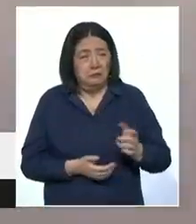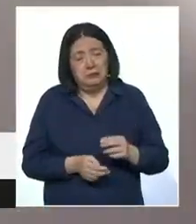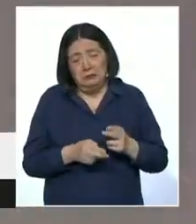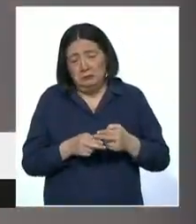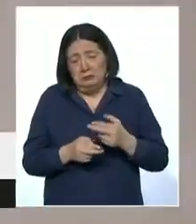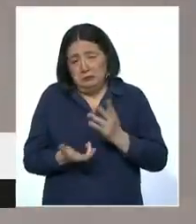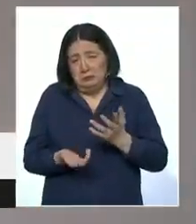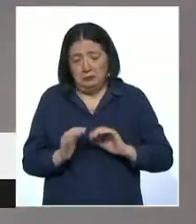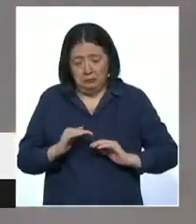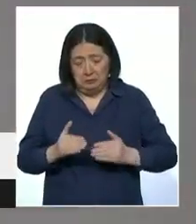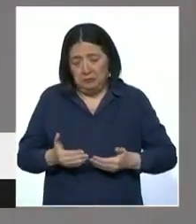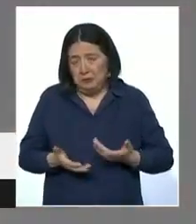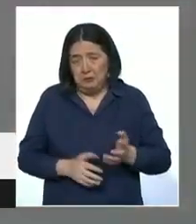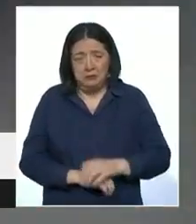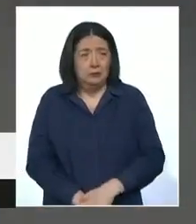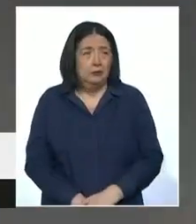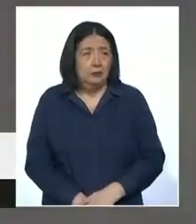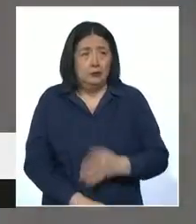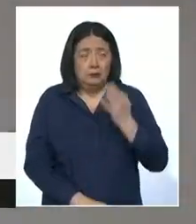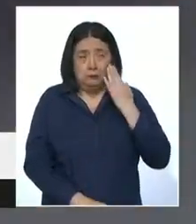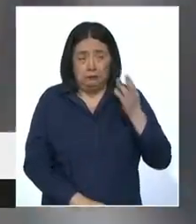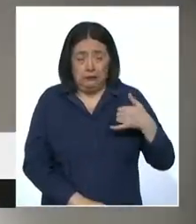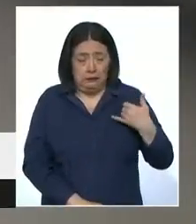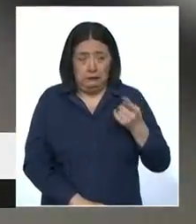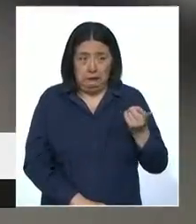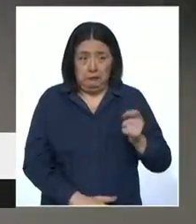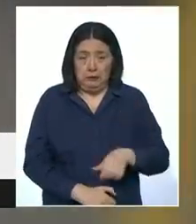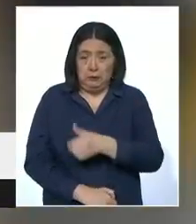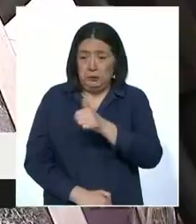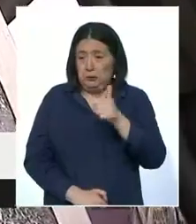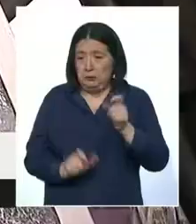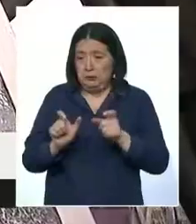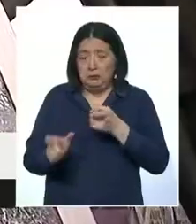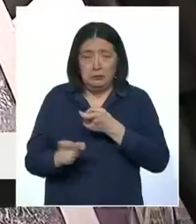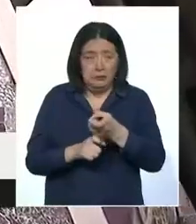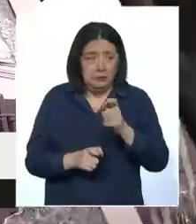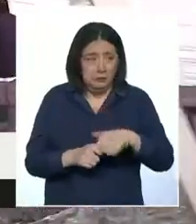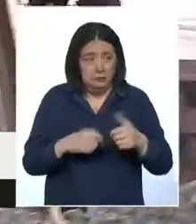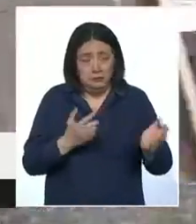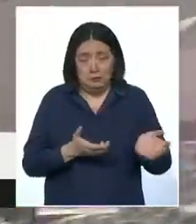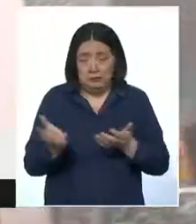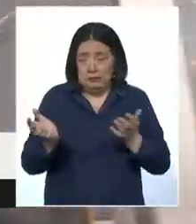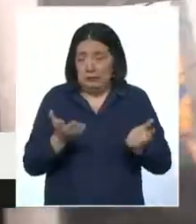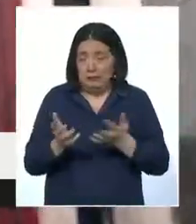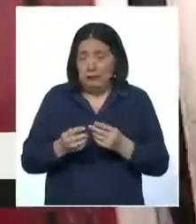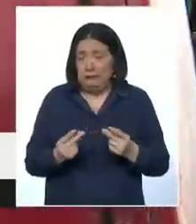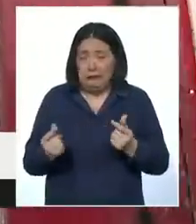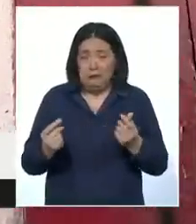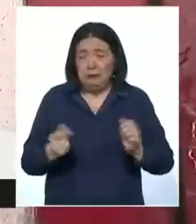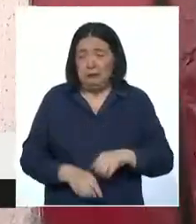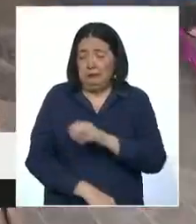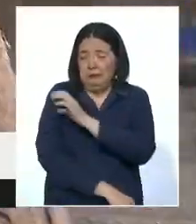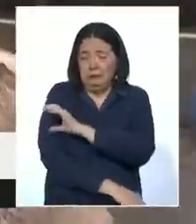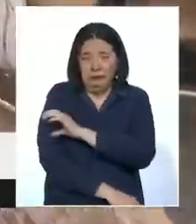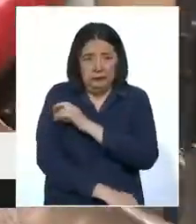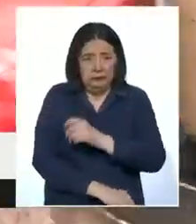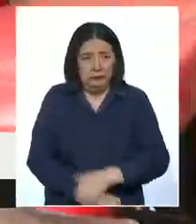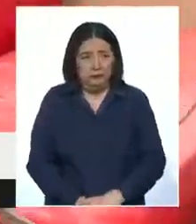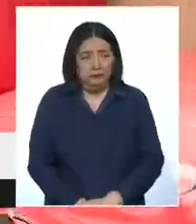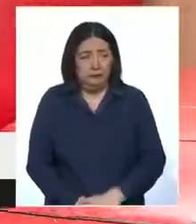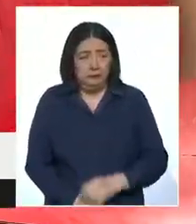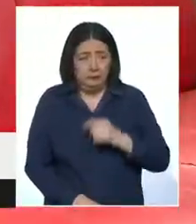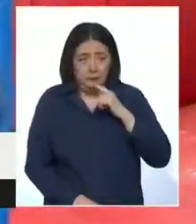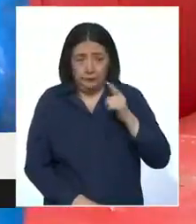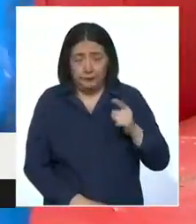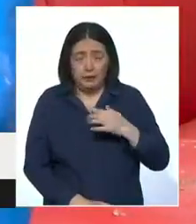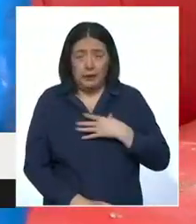meses. La madre de esta joven, así como los otros heridos, fueron trasladados rápidamente a una clínica. La mujer